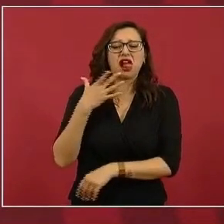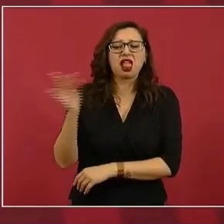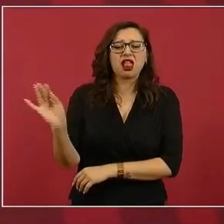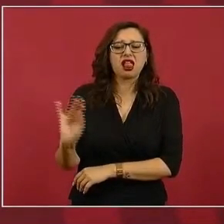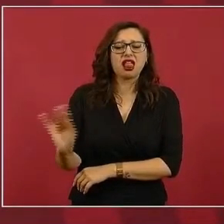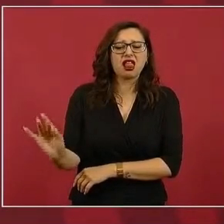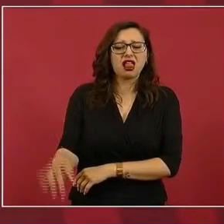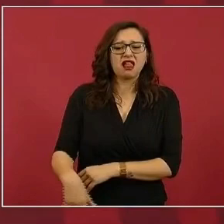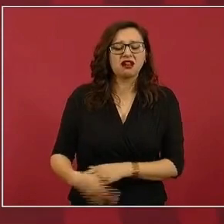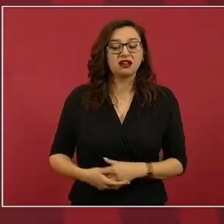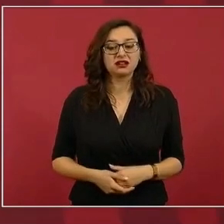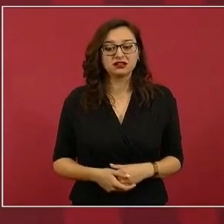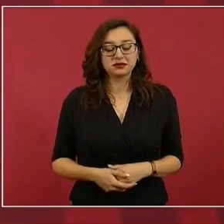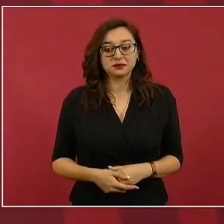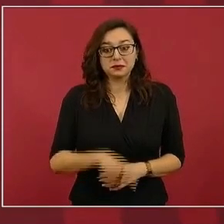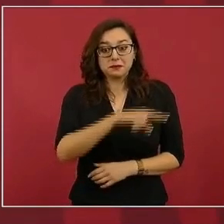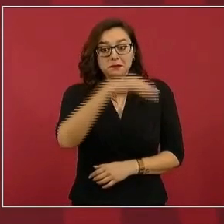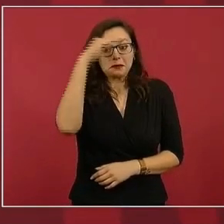políticamente hablando,